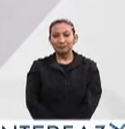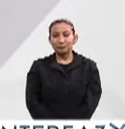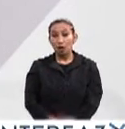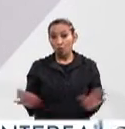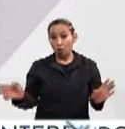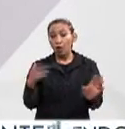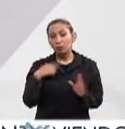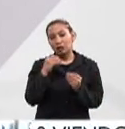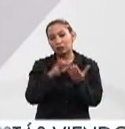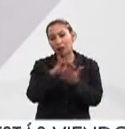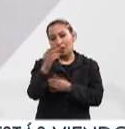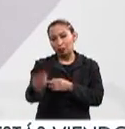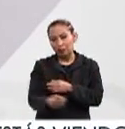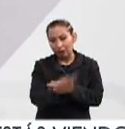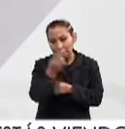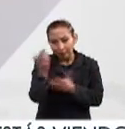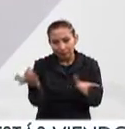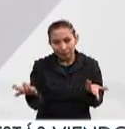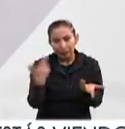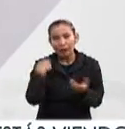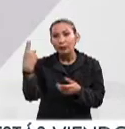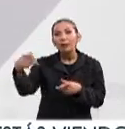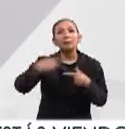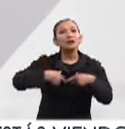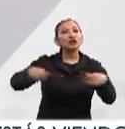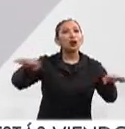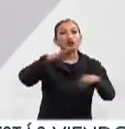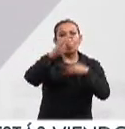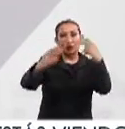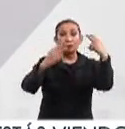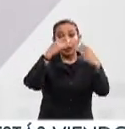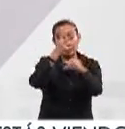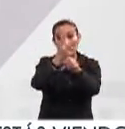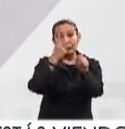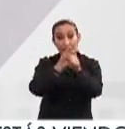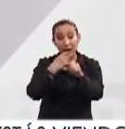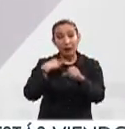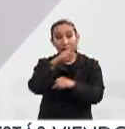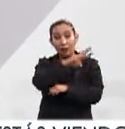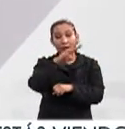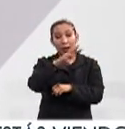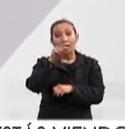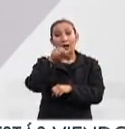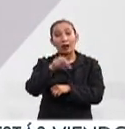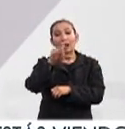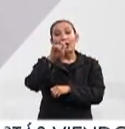No, al contrario, muchas gracias a ustedes y pues para su público, para ustedes mismos, los invito a que entren a